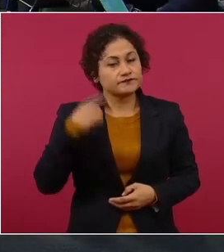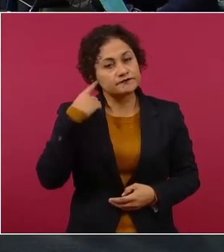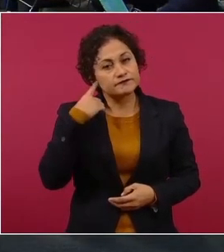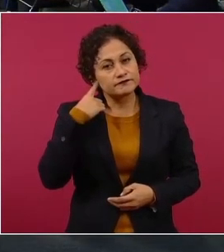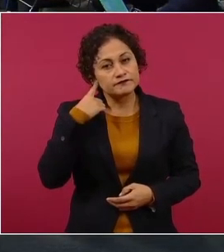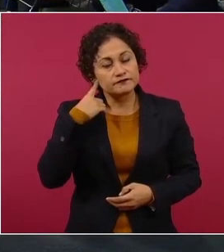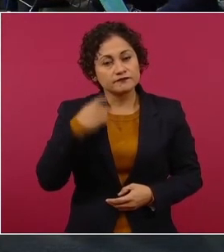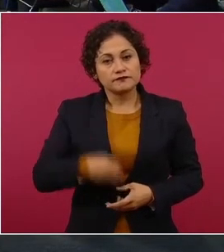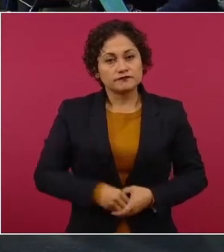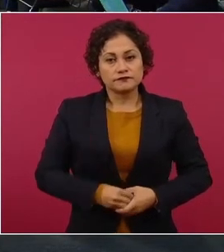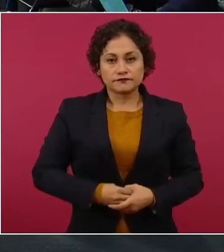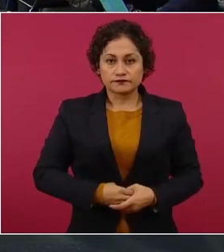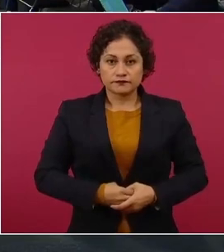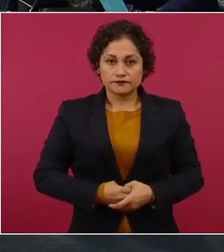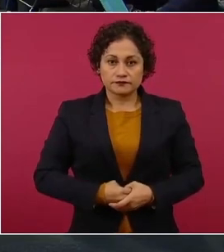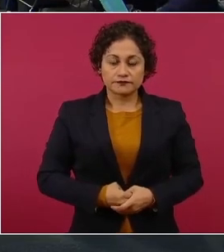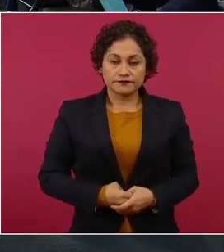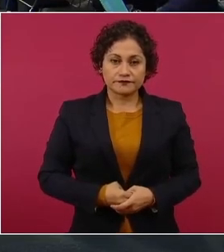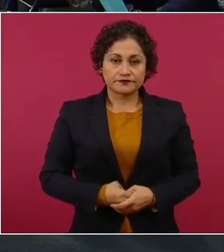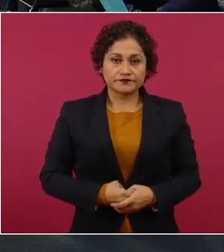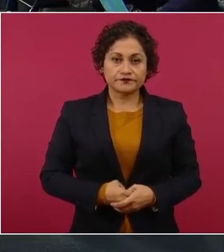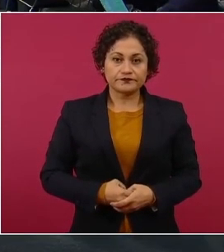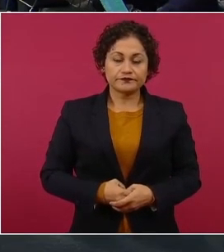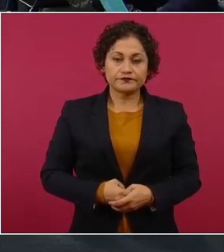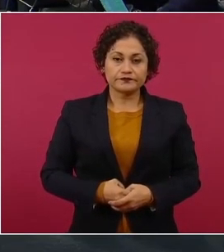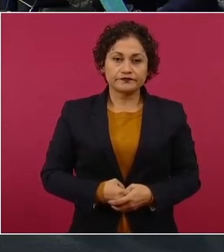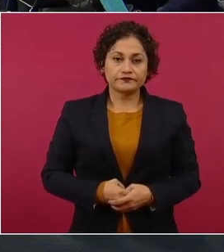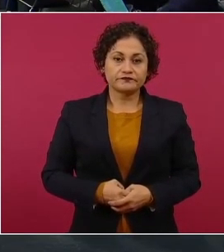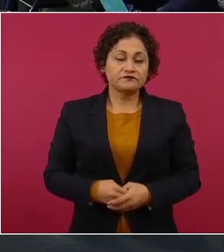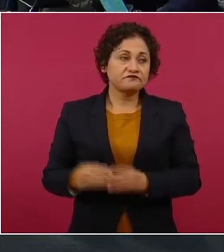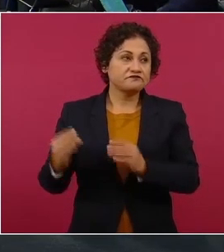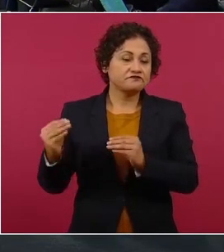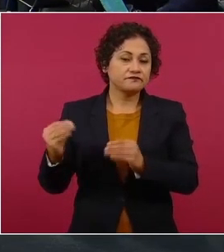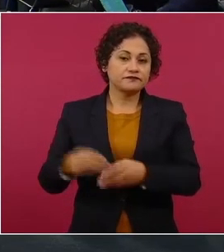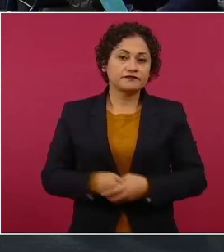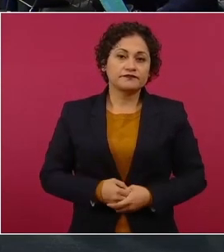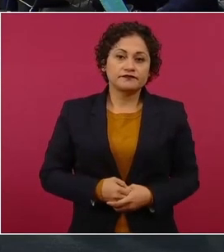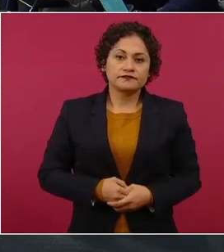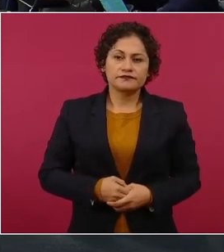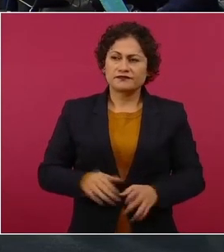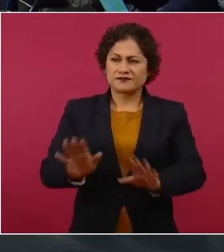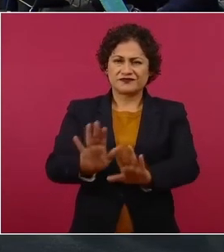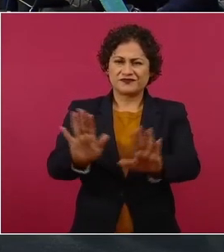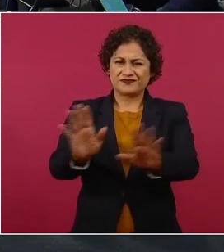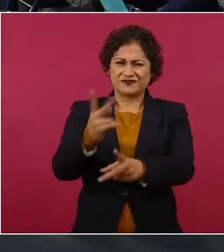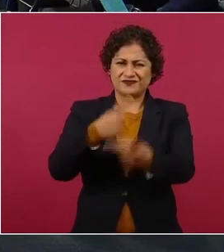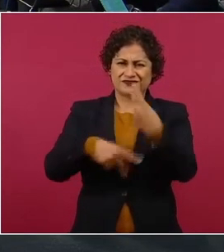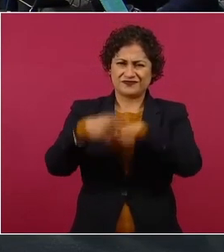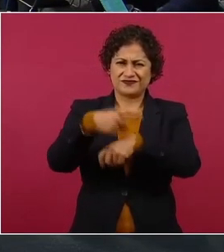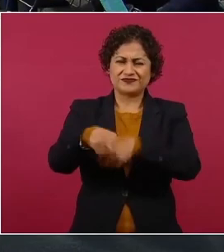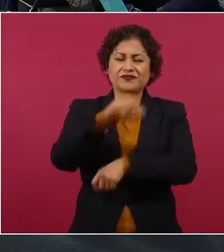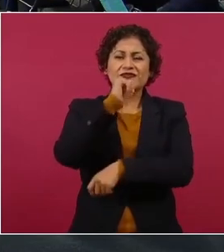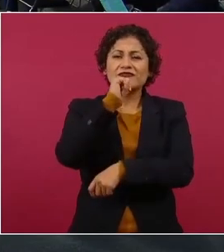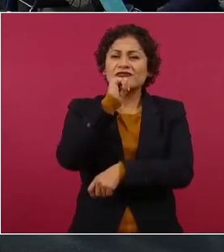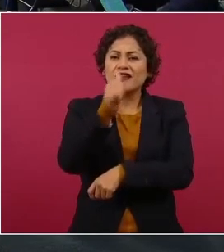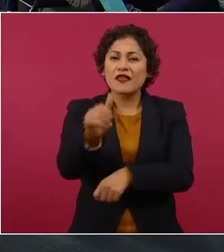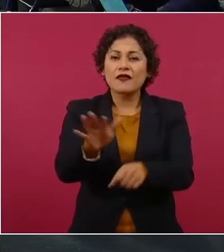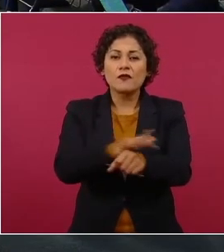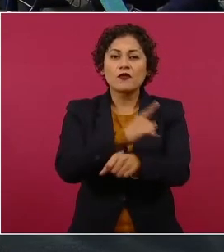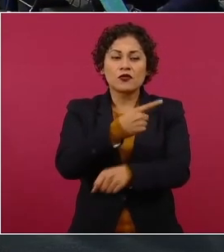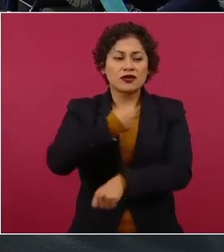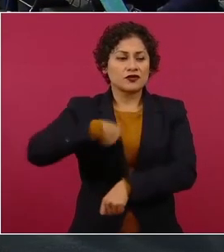el lanzamiento de las elecciones que se dio ayer aquí. No afecten nada, porque somos libres.